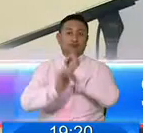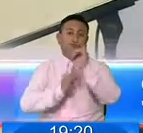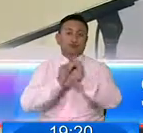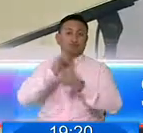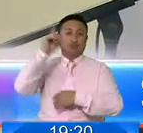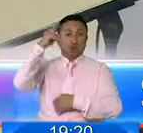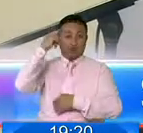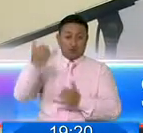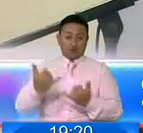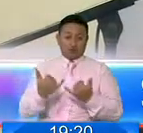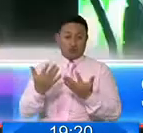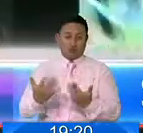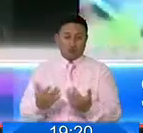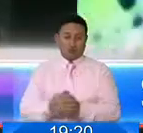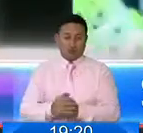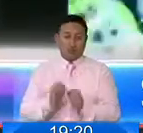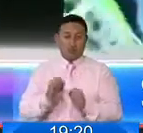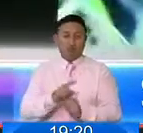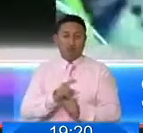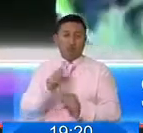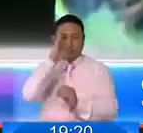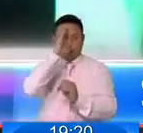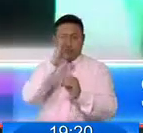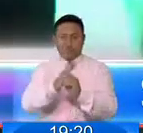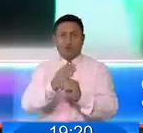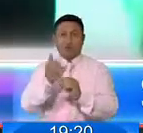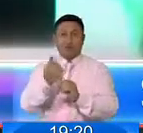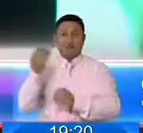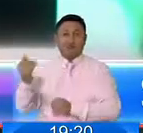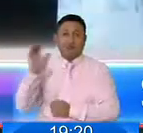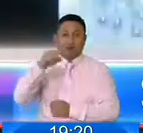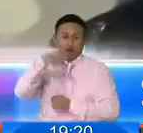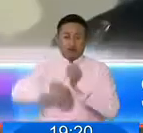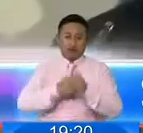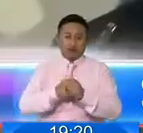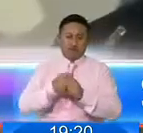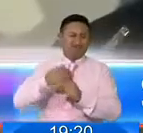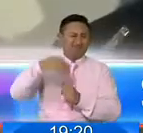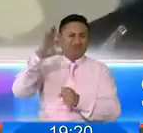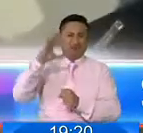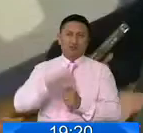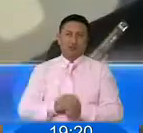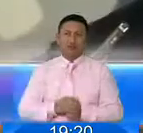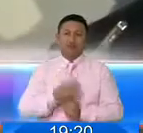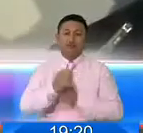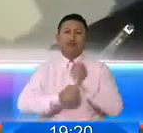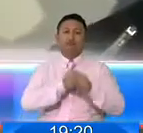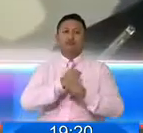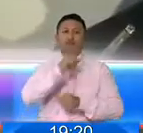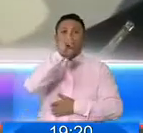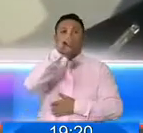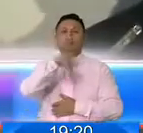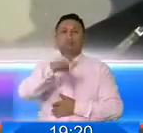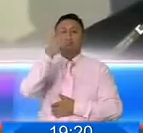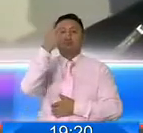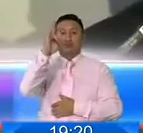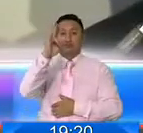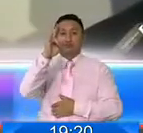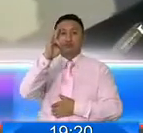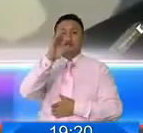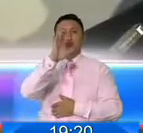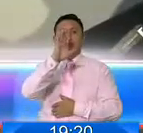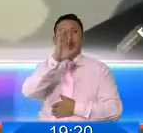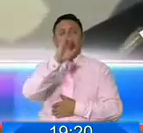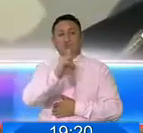se encuentra a la expectativa, pues se busca romper un récord de inversión para este año. El año 2017 fueron